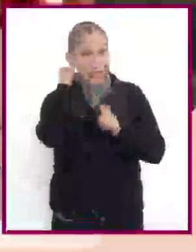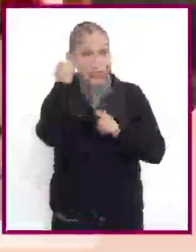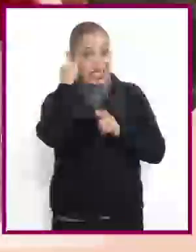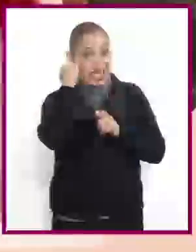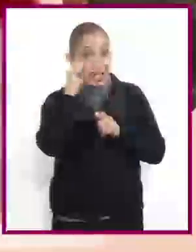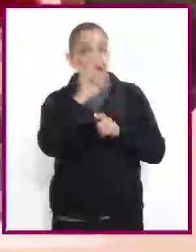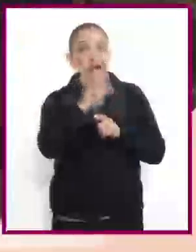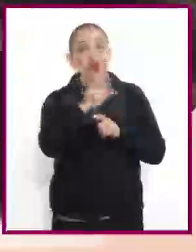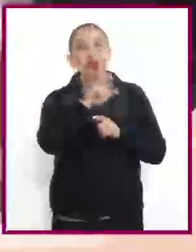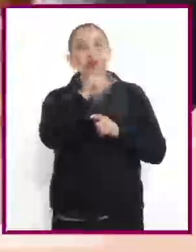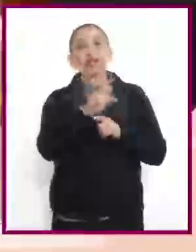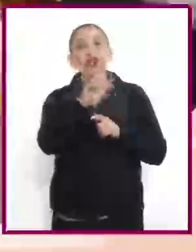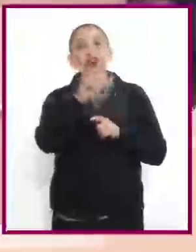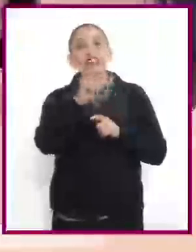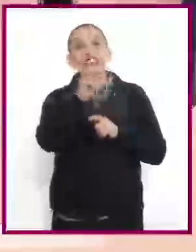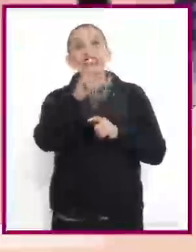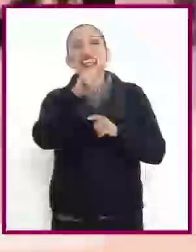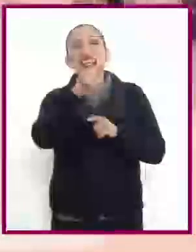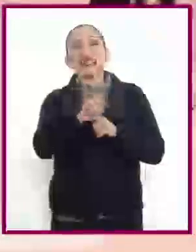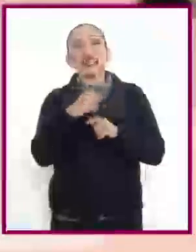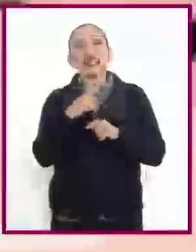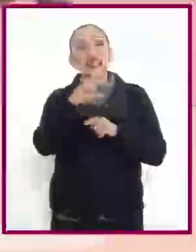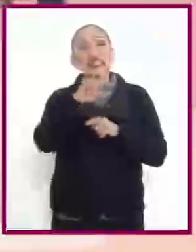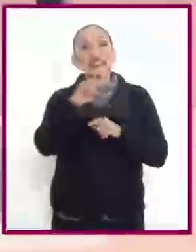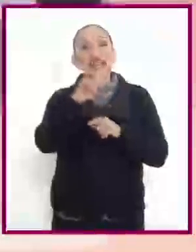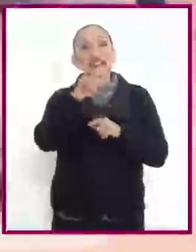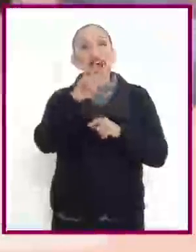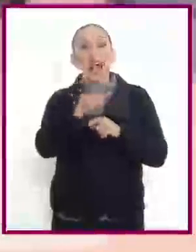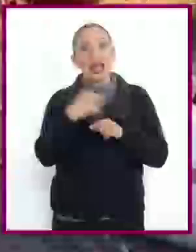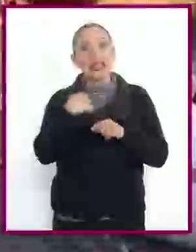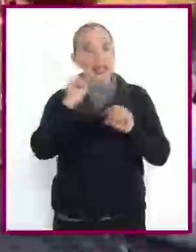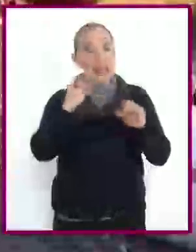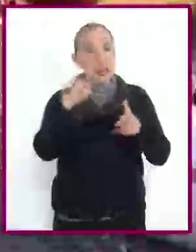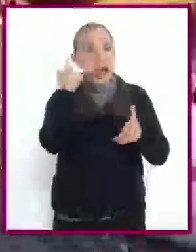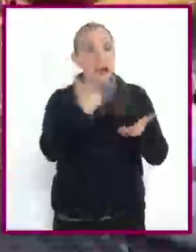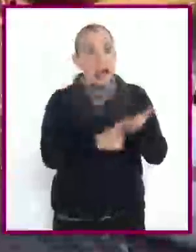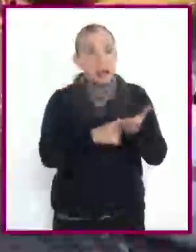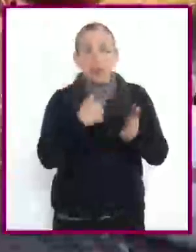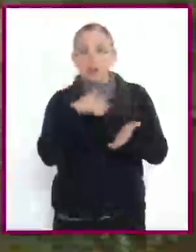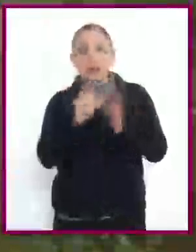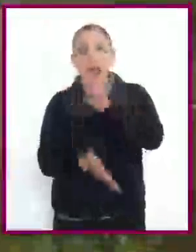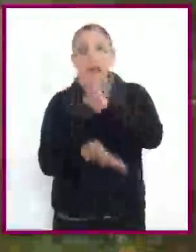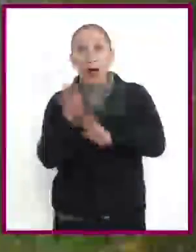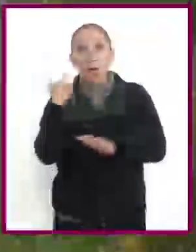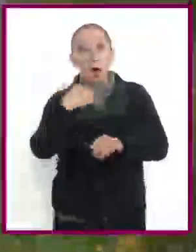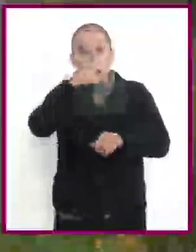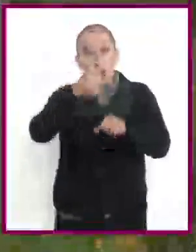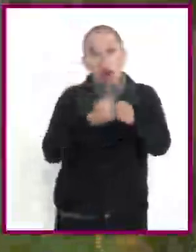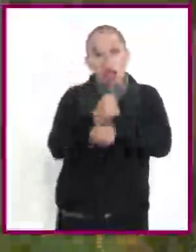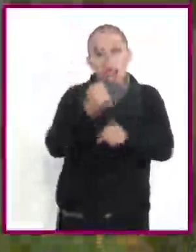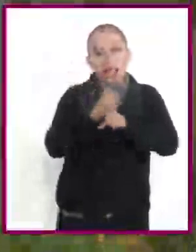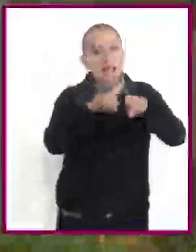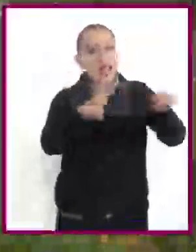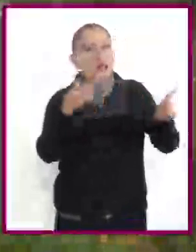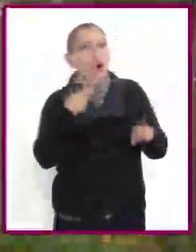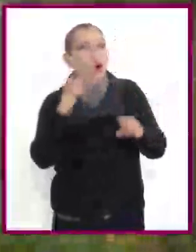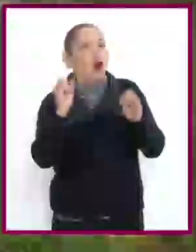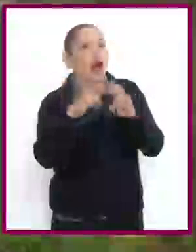vida, por conflictos bélicos, violencia, inseguridad, entre otros. Ejemplo, caravana de pies